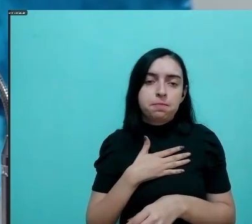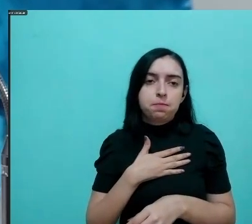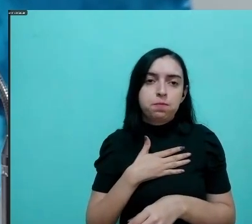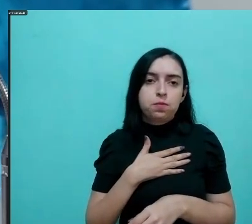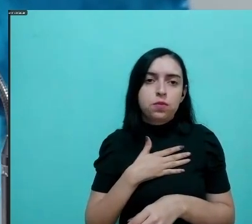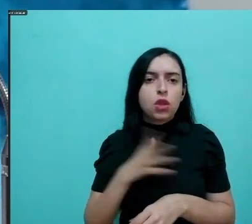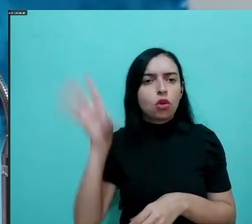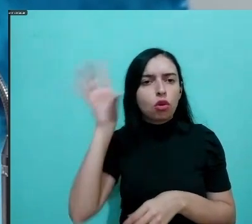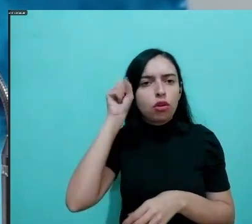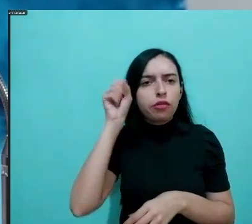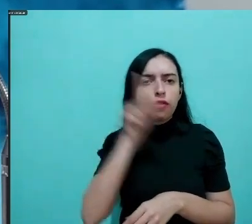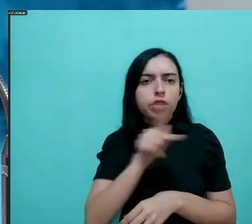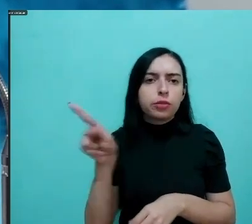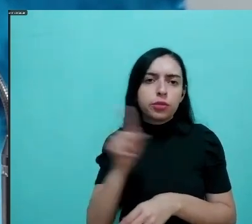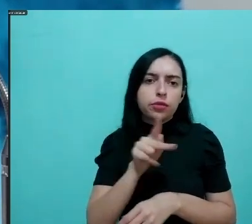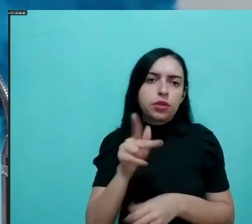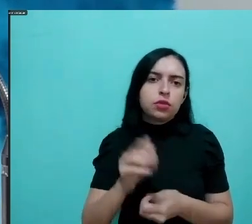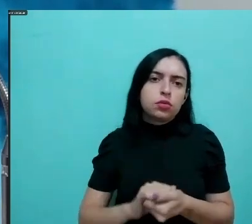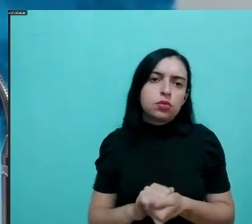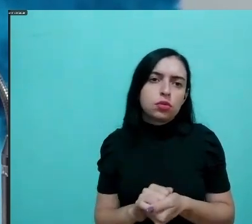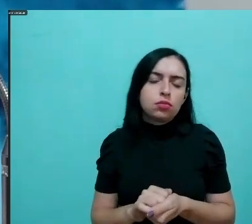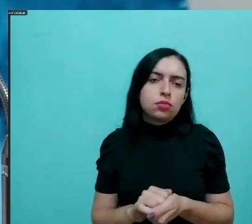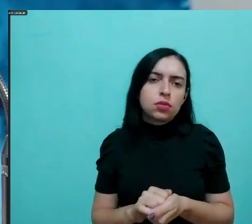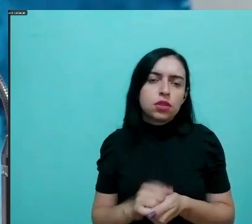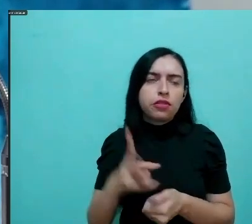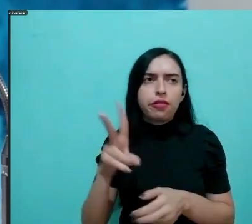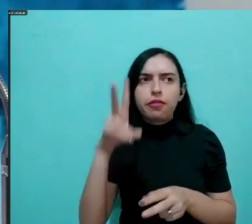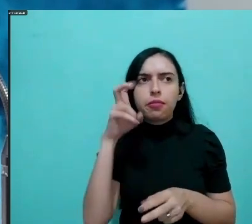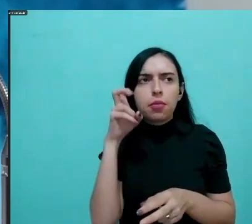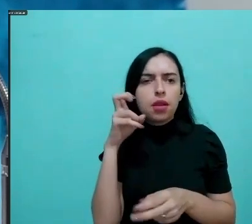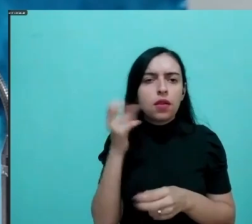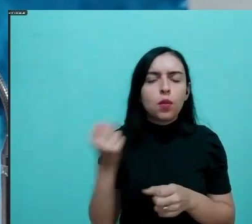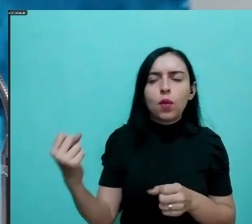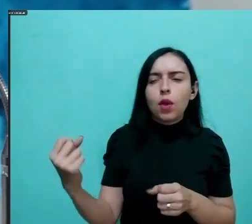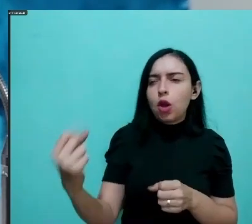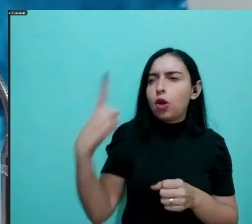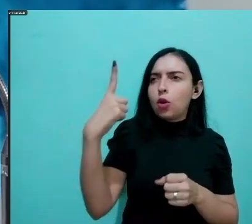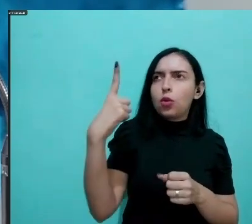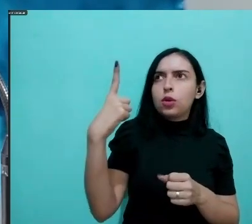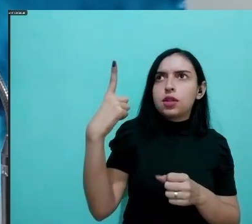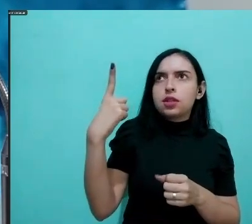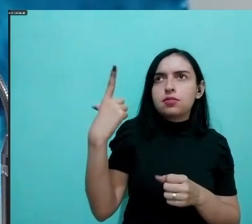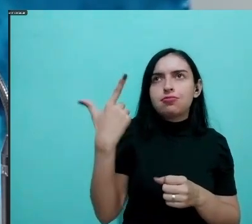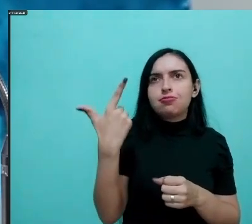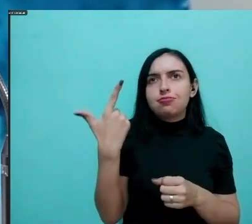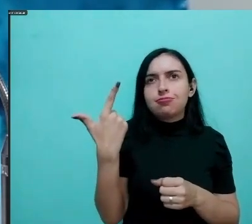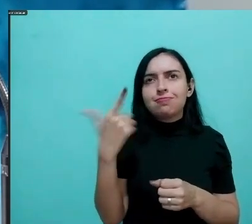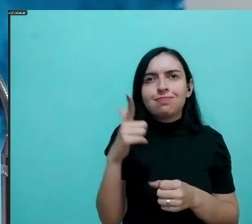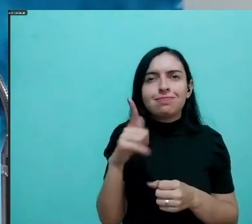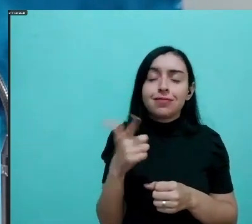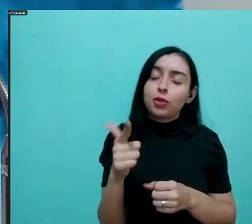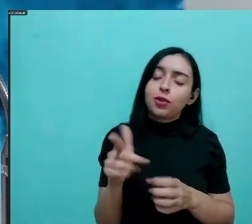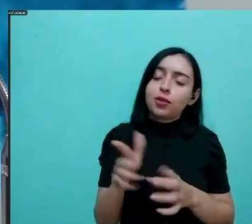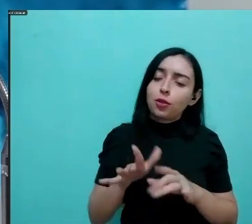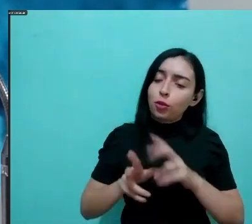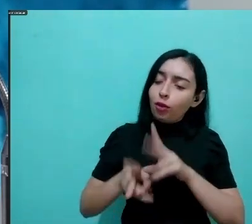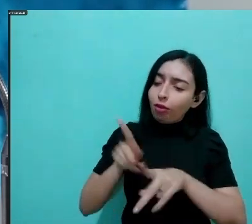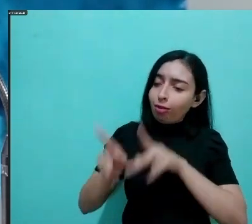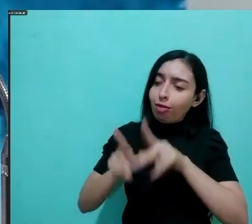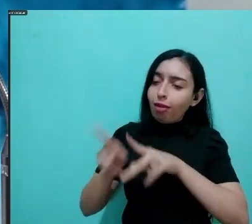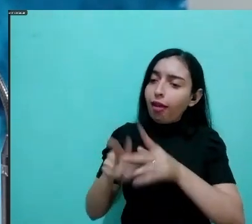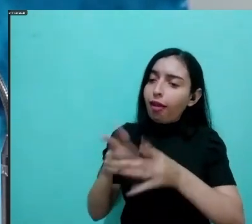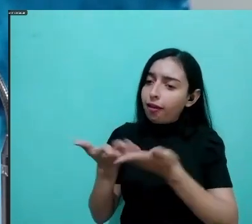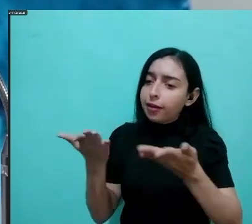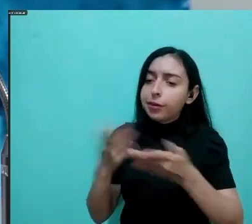ouvir do professor se ele vê uma luz no fim do túnel, que não seja o trem, né, para que